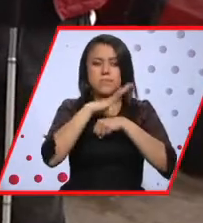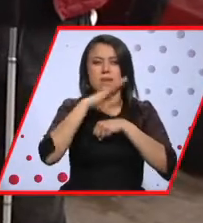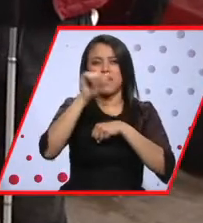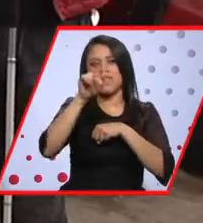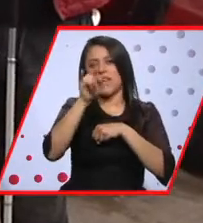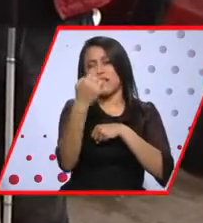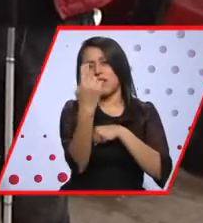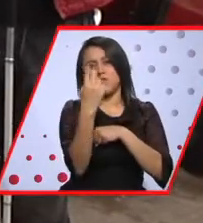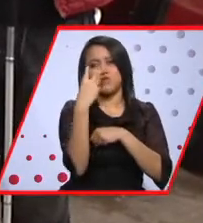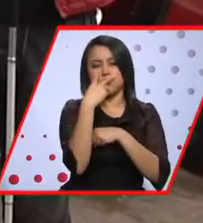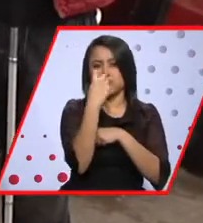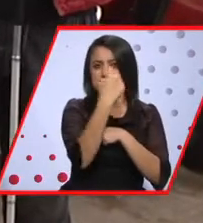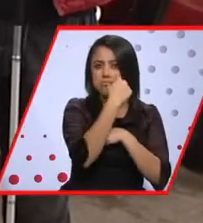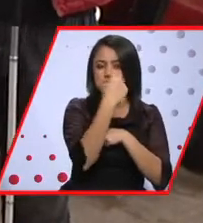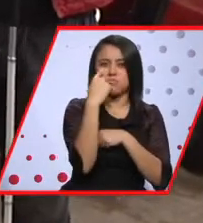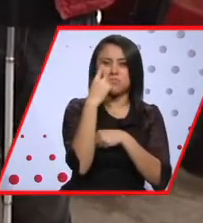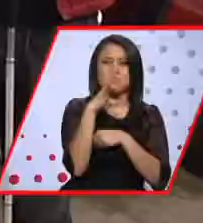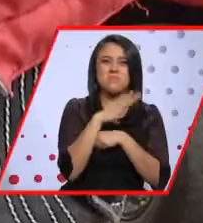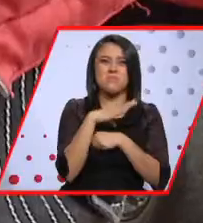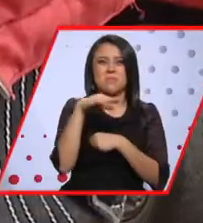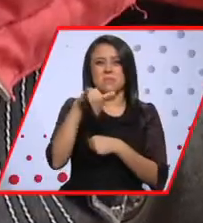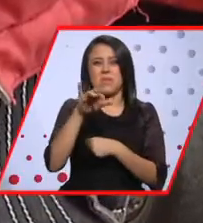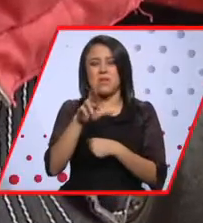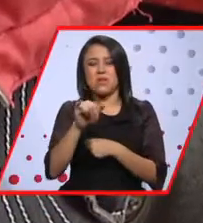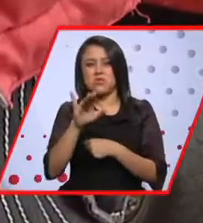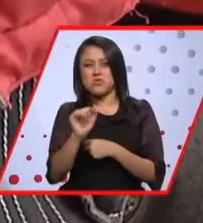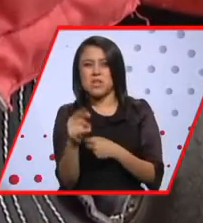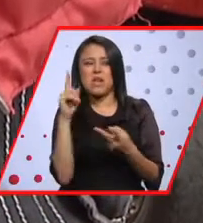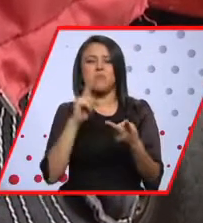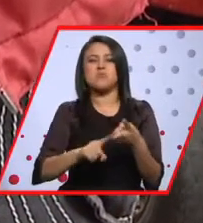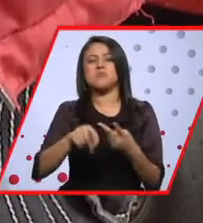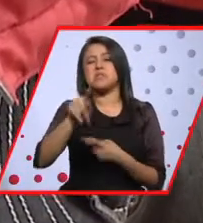ambos ojos, tiene microftalmos, niftalmos